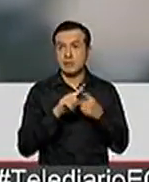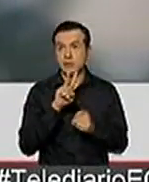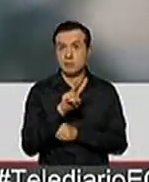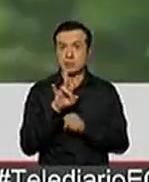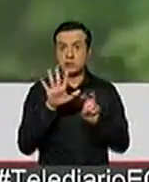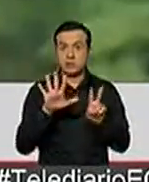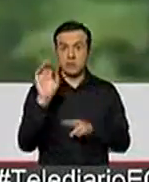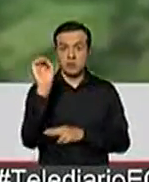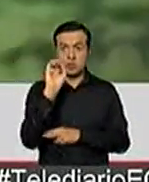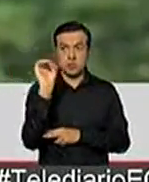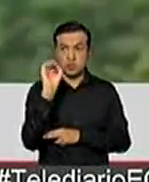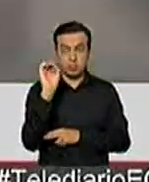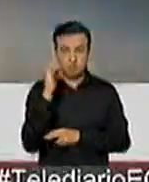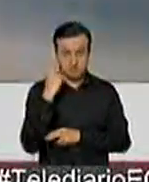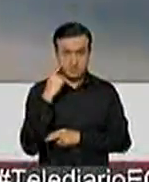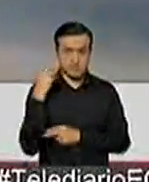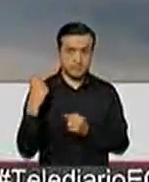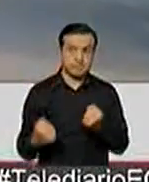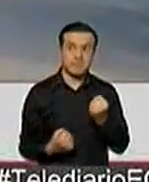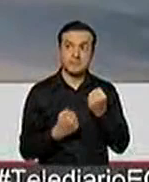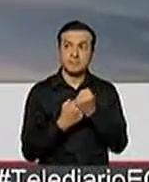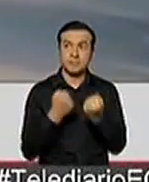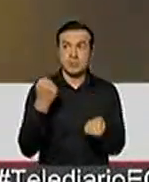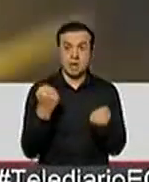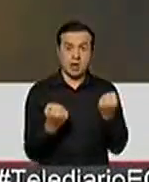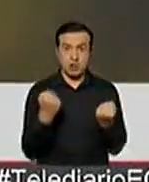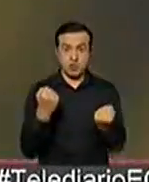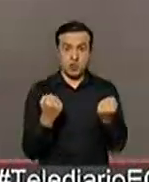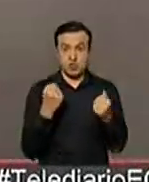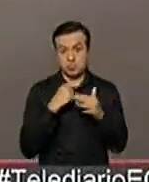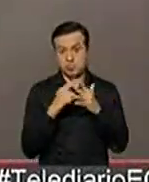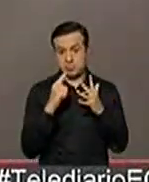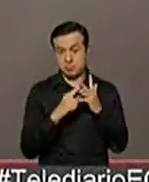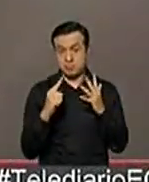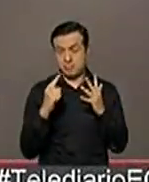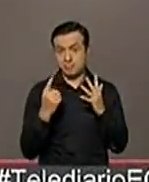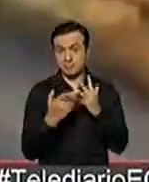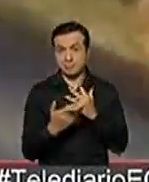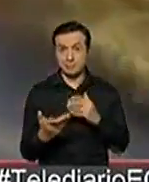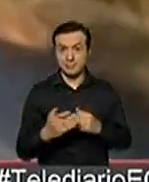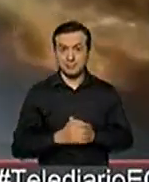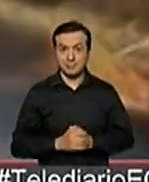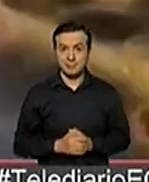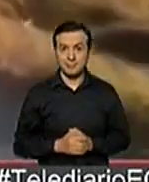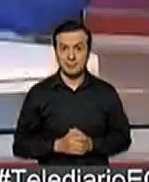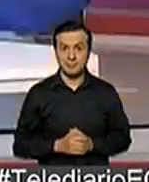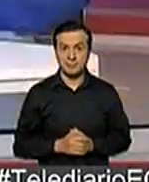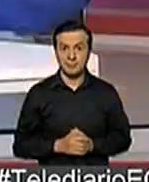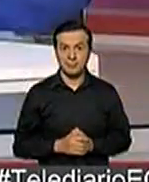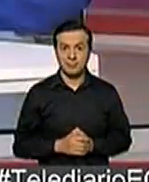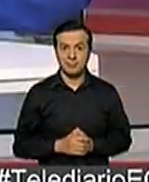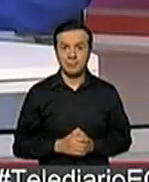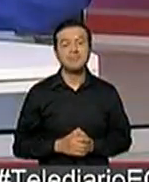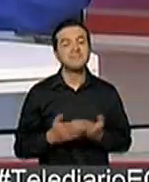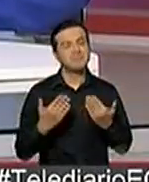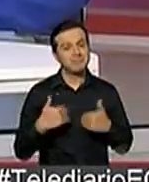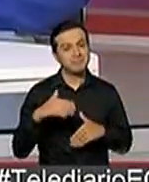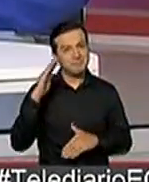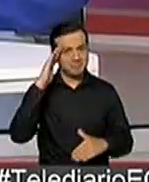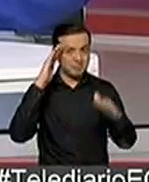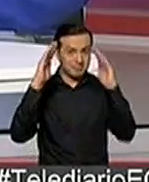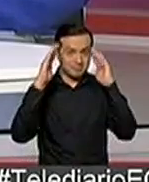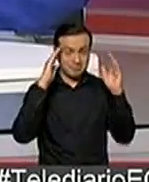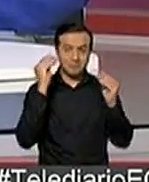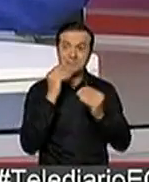27 de octubre y también contará con exhibición de carros tuning. Luis Alfredo Zúñiga, Medios Públicos. Y ya con esto nos